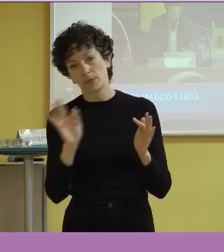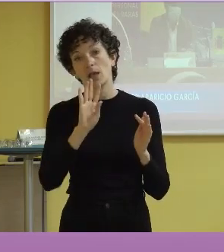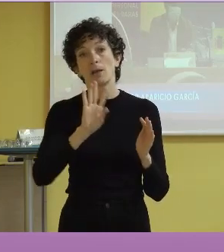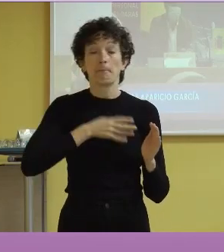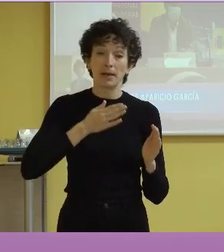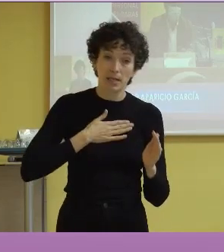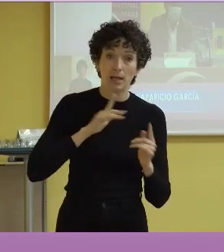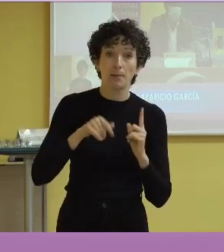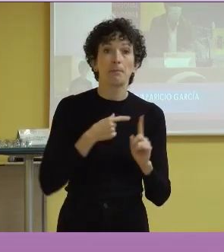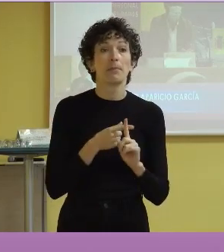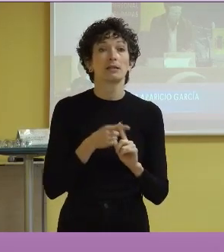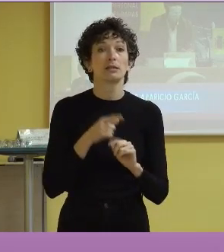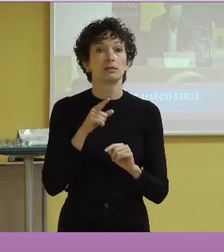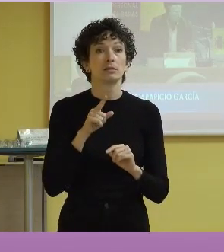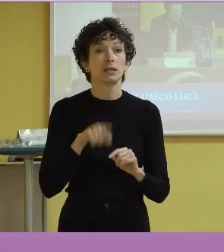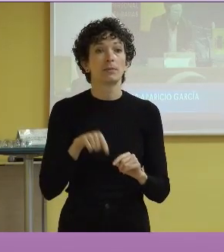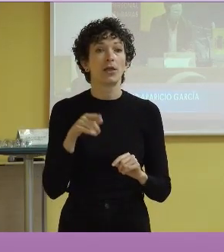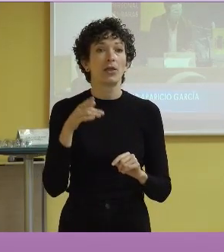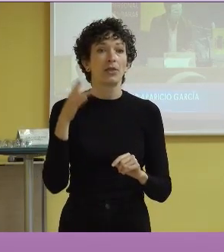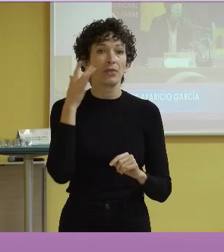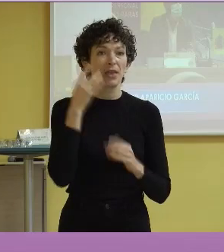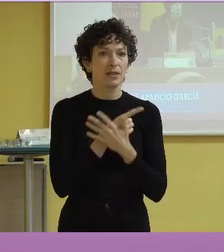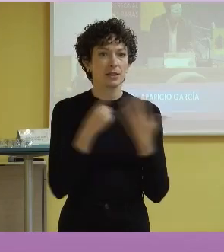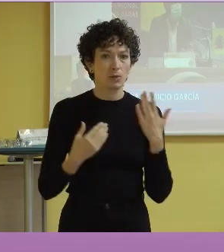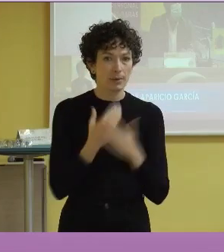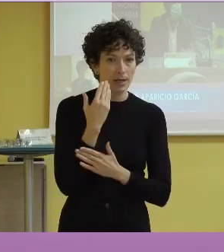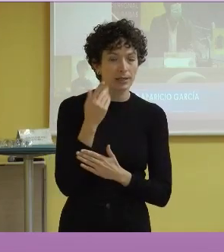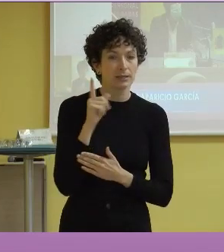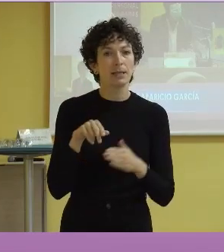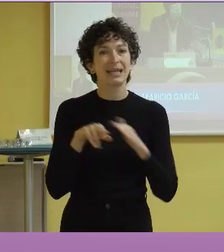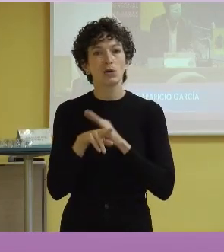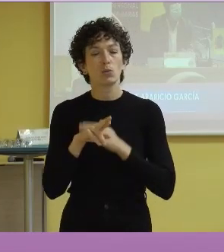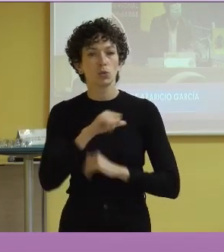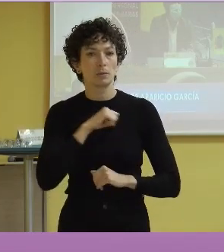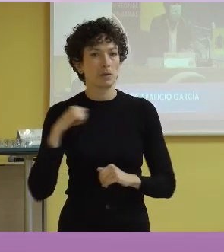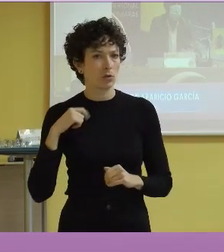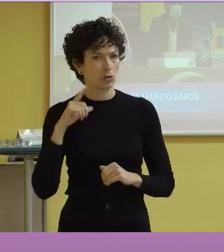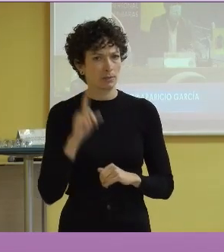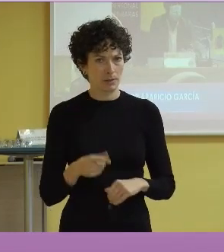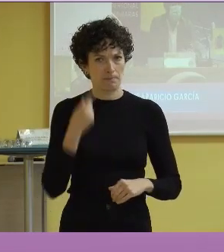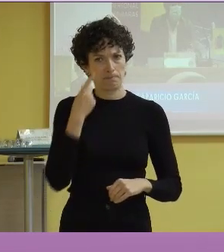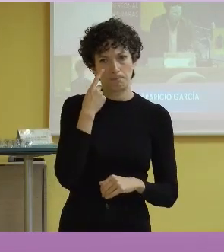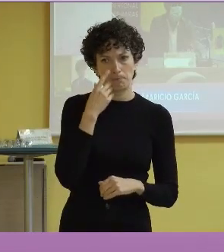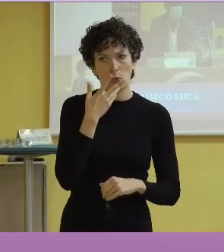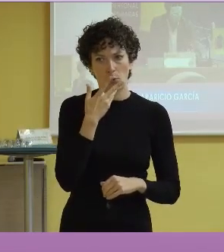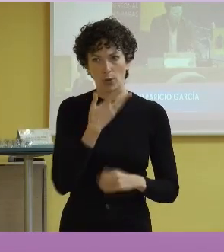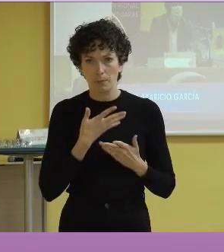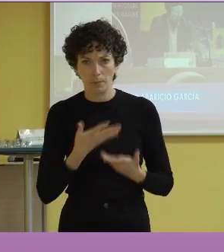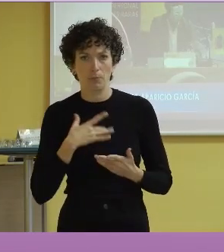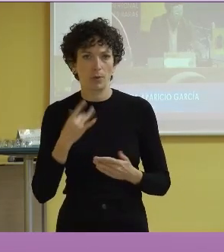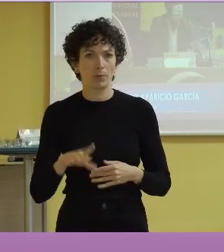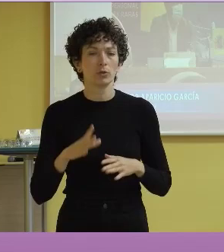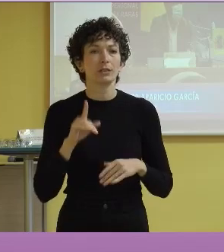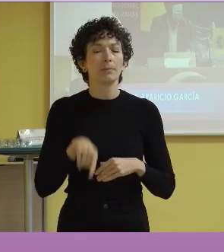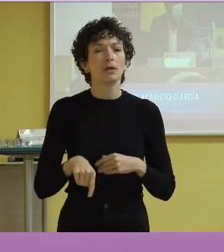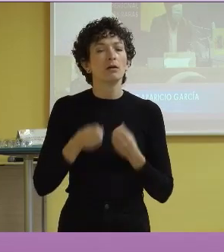y día 16 también por la mañana. Recursos privados que también vamos a tener presentes y vamos a conocer. Se va a hablar también